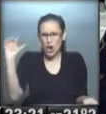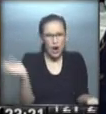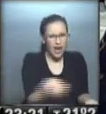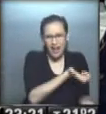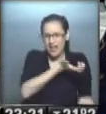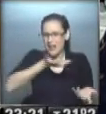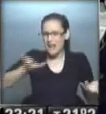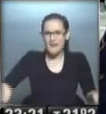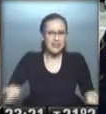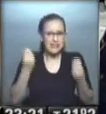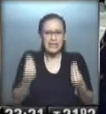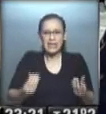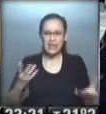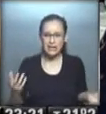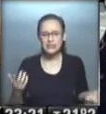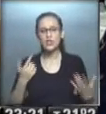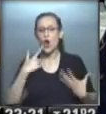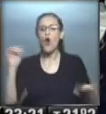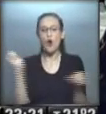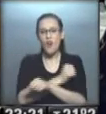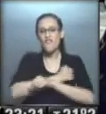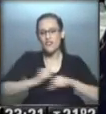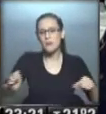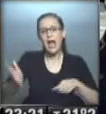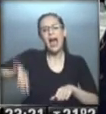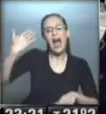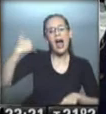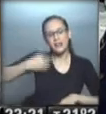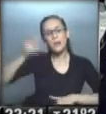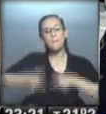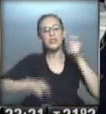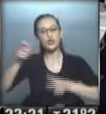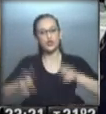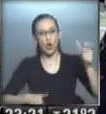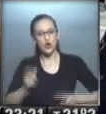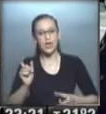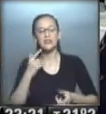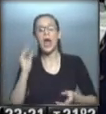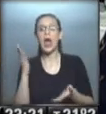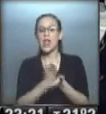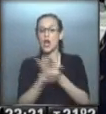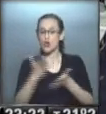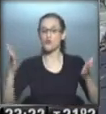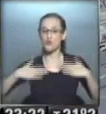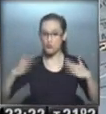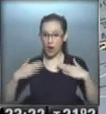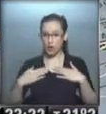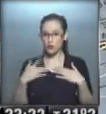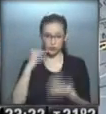hace es confirmar lo que todas aquellas personas que estamos vinculadas con los derechos humanos venimos